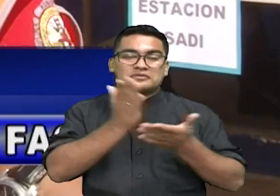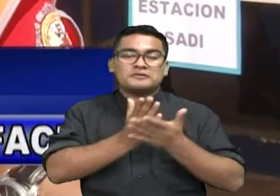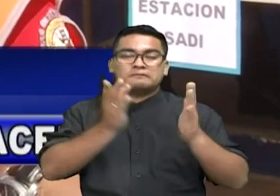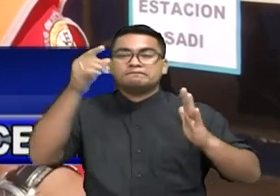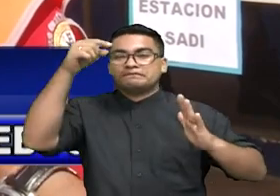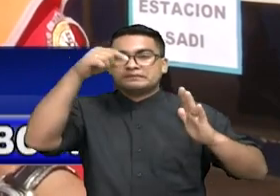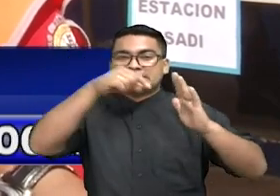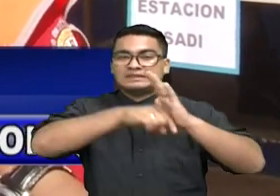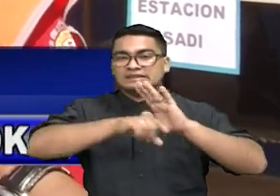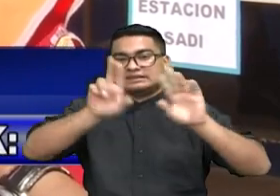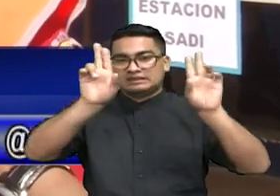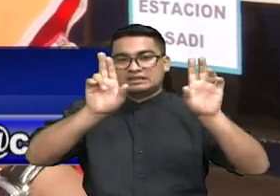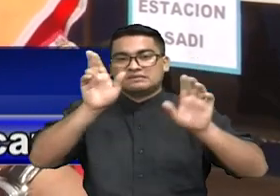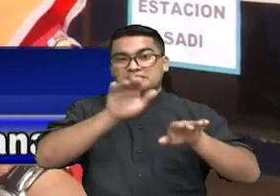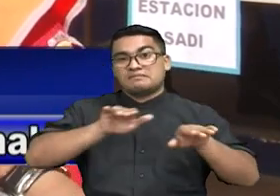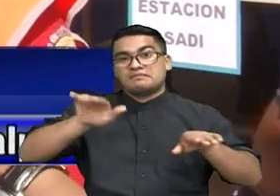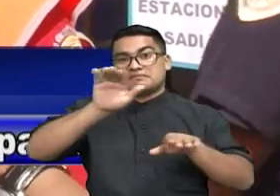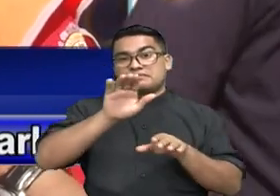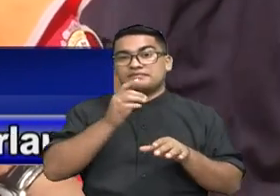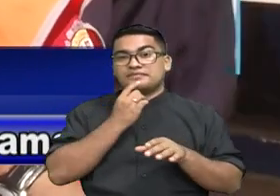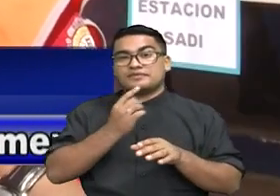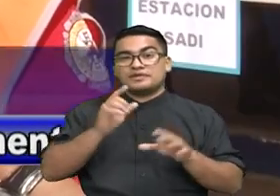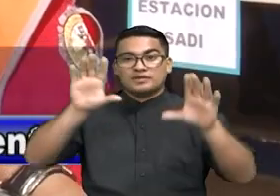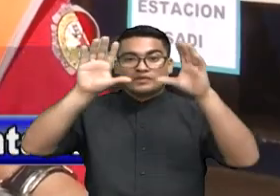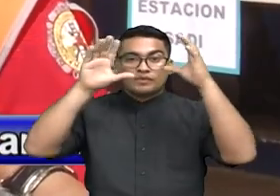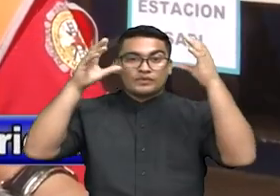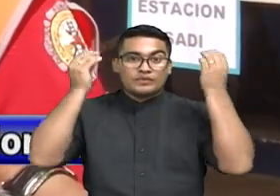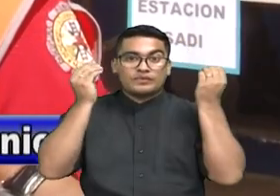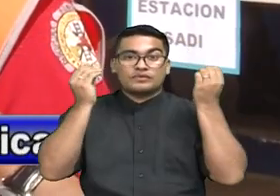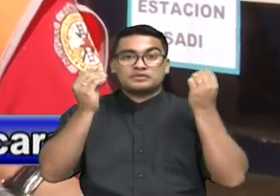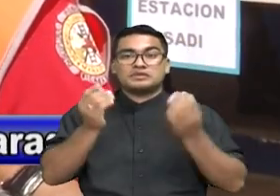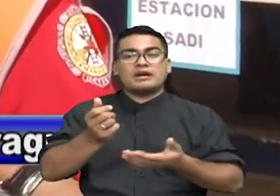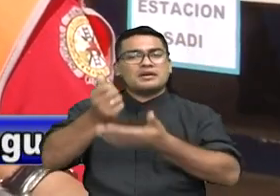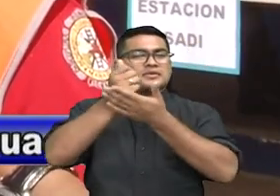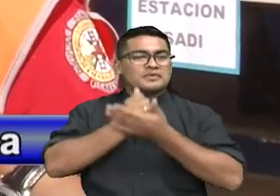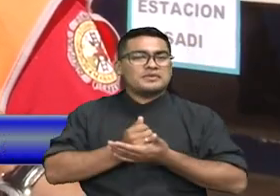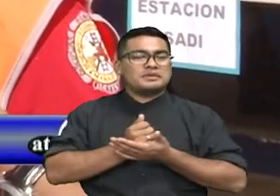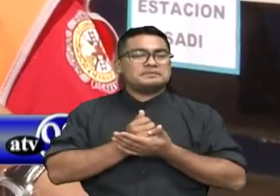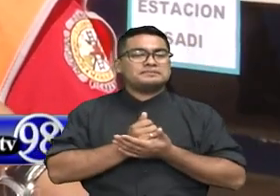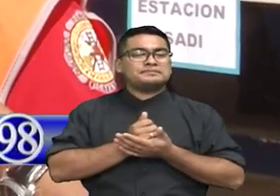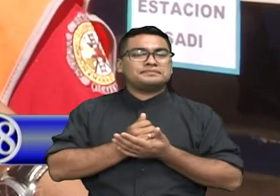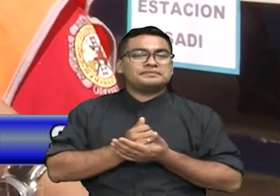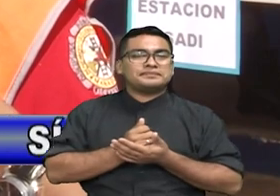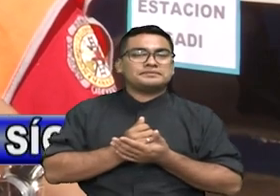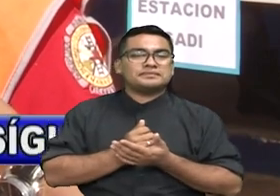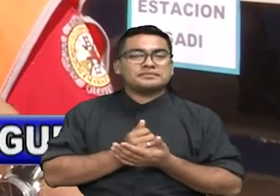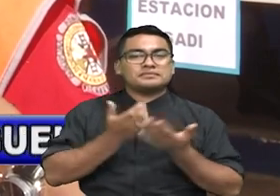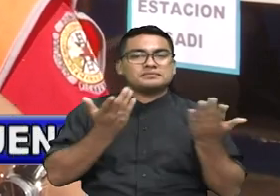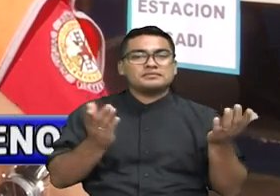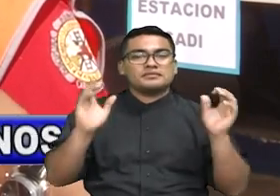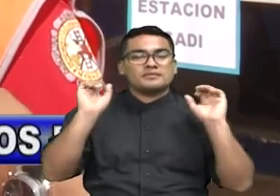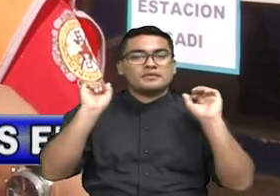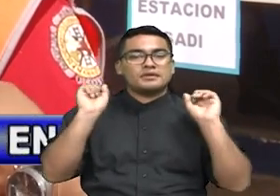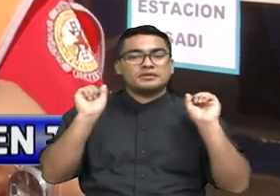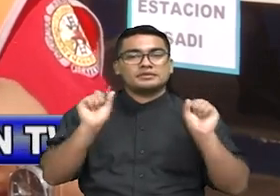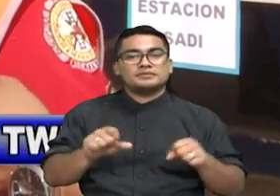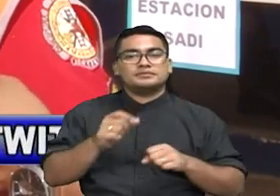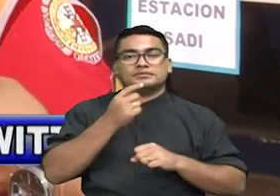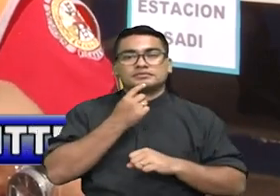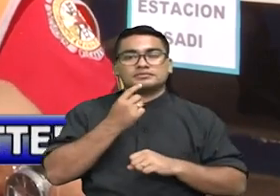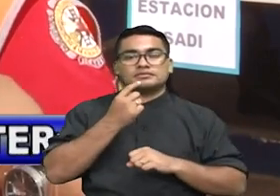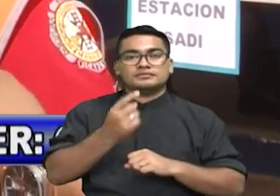avanzados como ahora al finalizar este curso. Nos viene a ayudar más que todo para poder